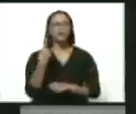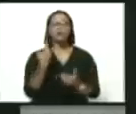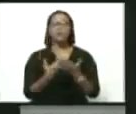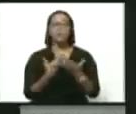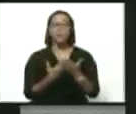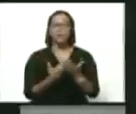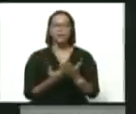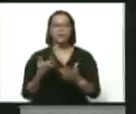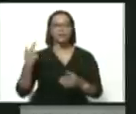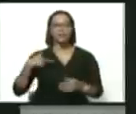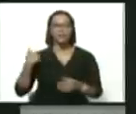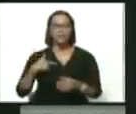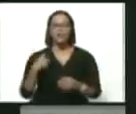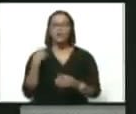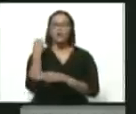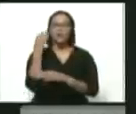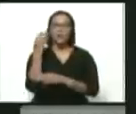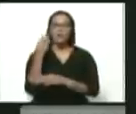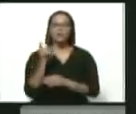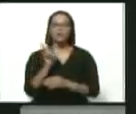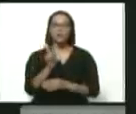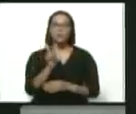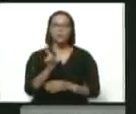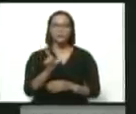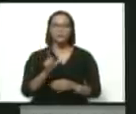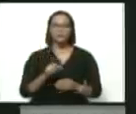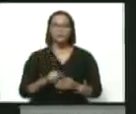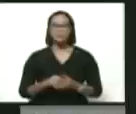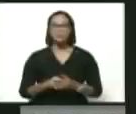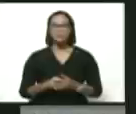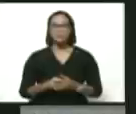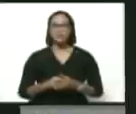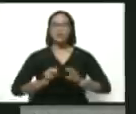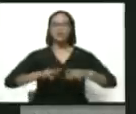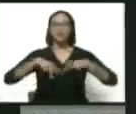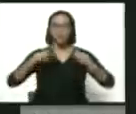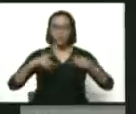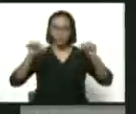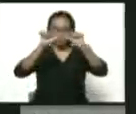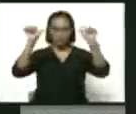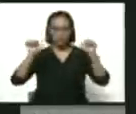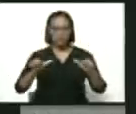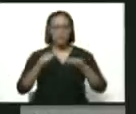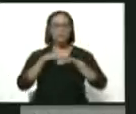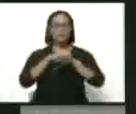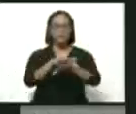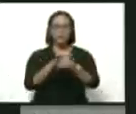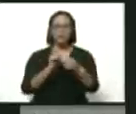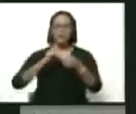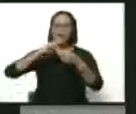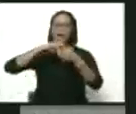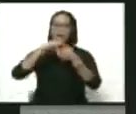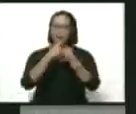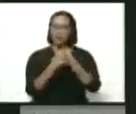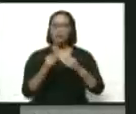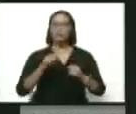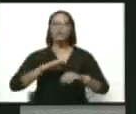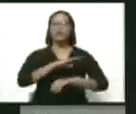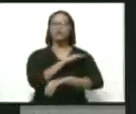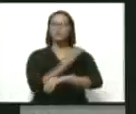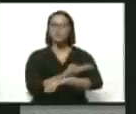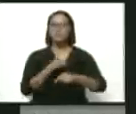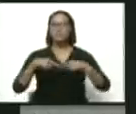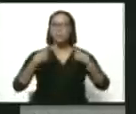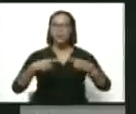llevo al Congreso del Partido. Los nuevos sistemas de integración y articulación con las fuerzas populares,